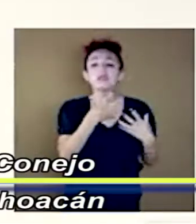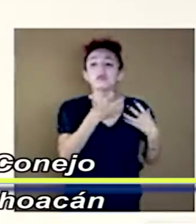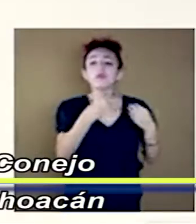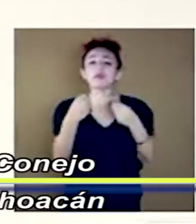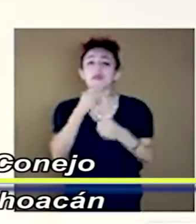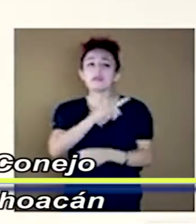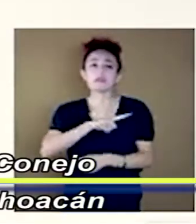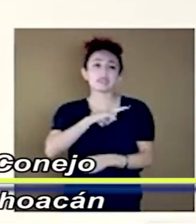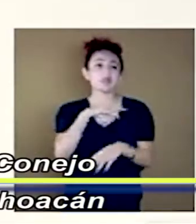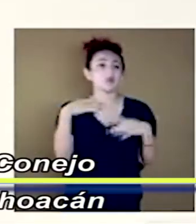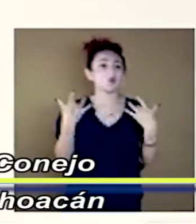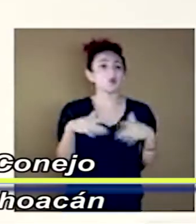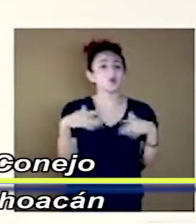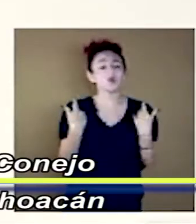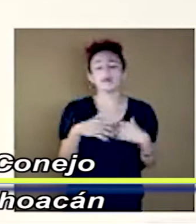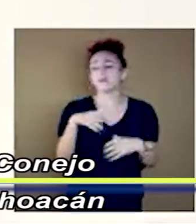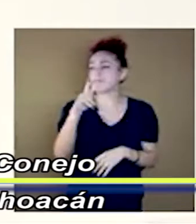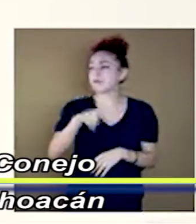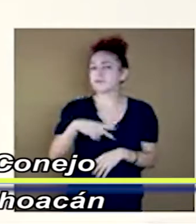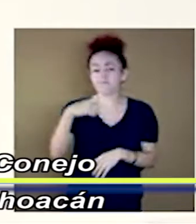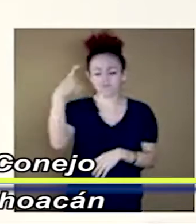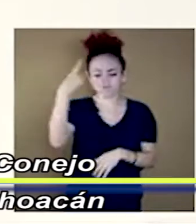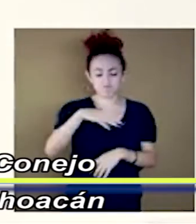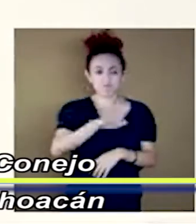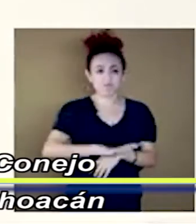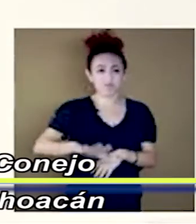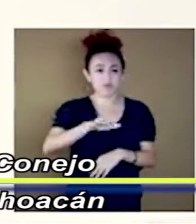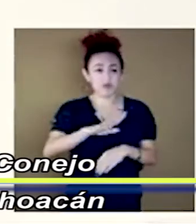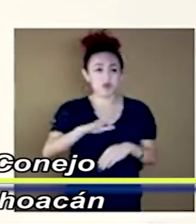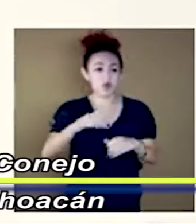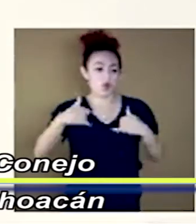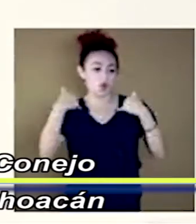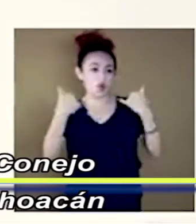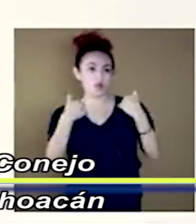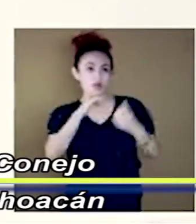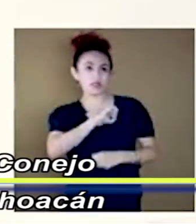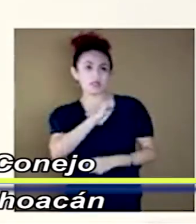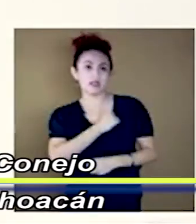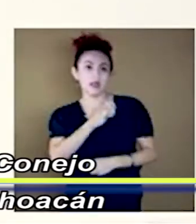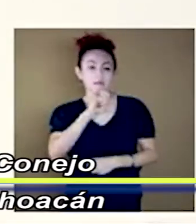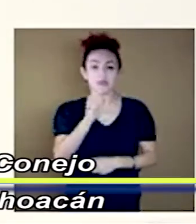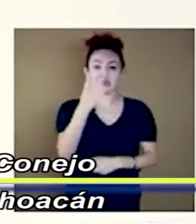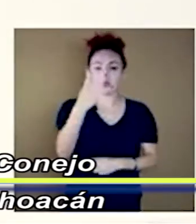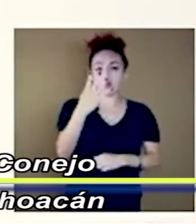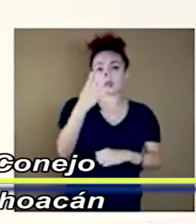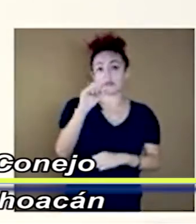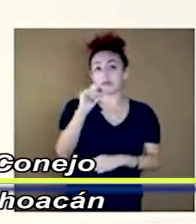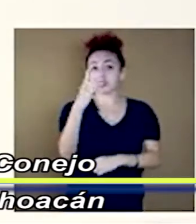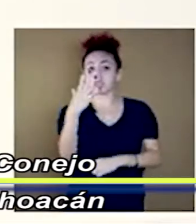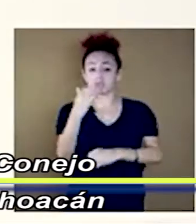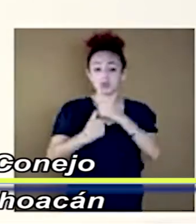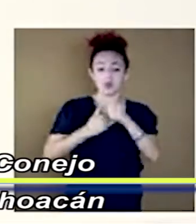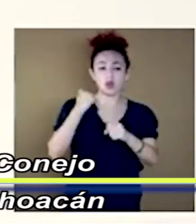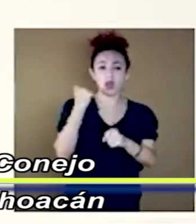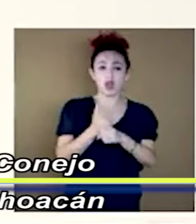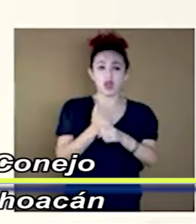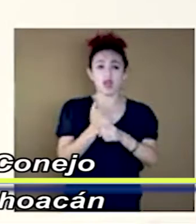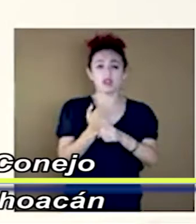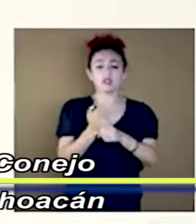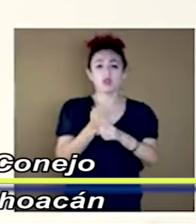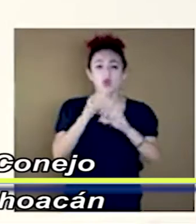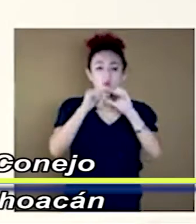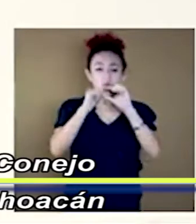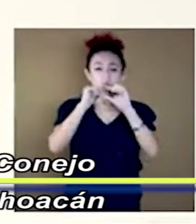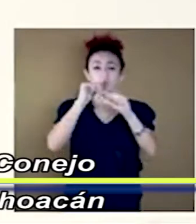Es oloroso decirles, pero tenemos jóvenes sanos de 24, 25 años que están intubados.